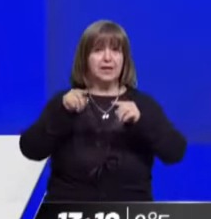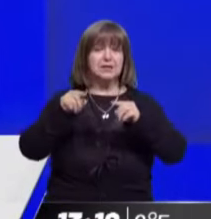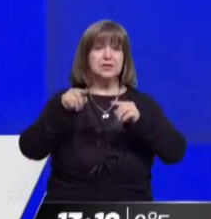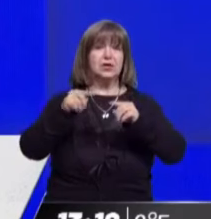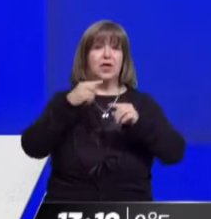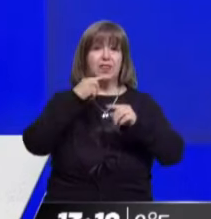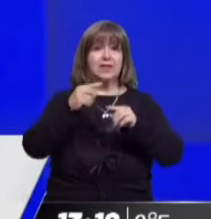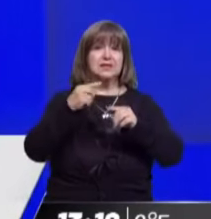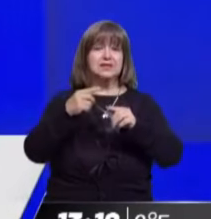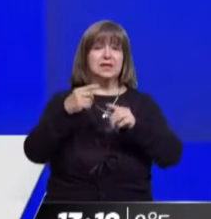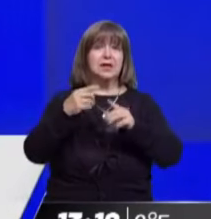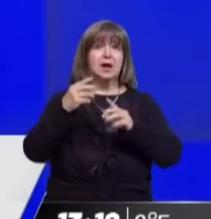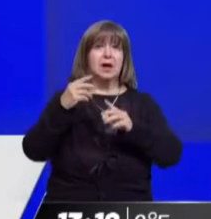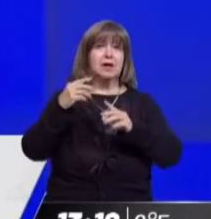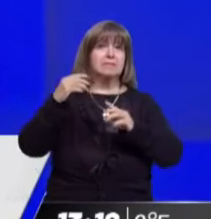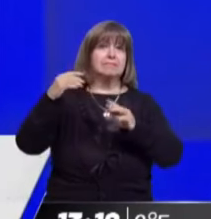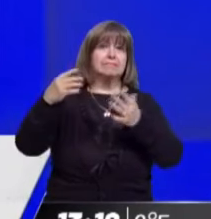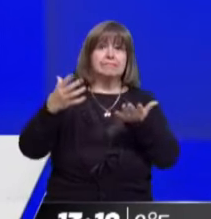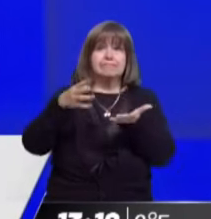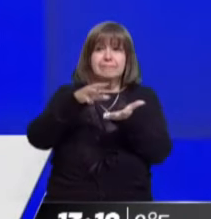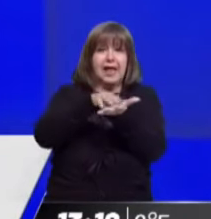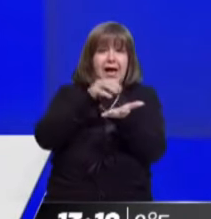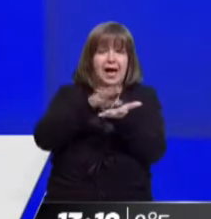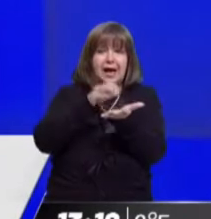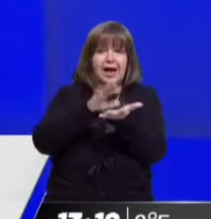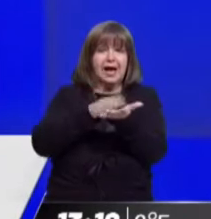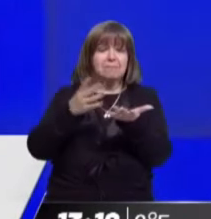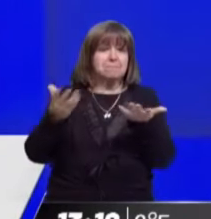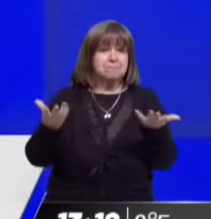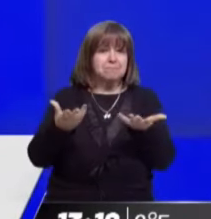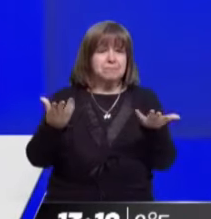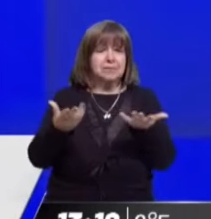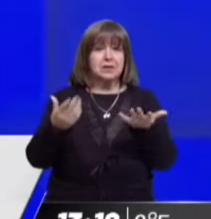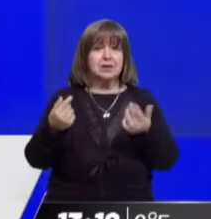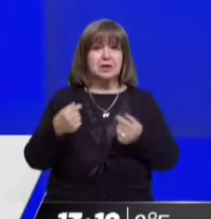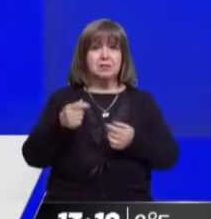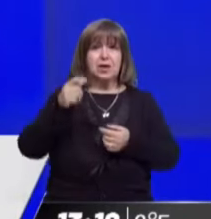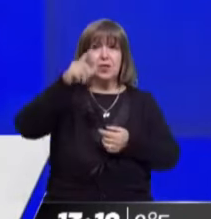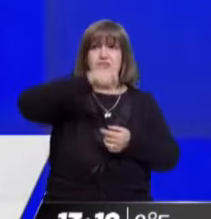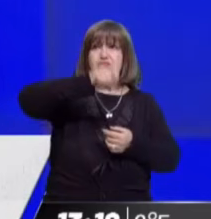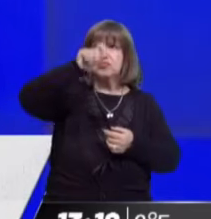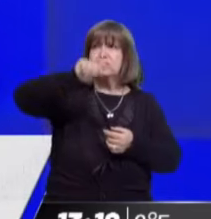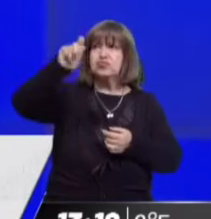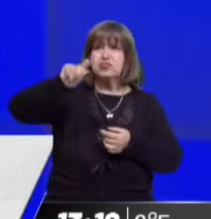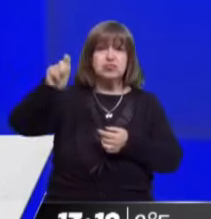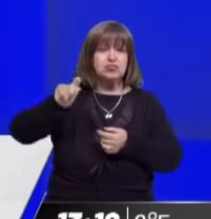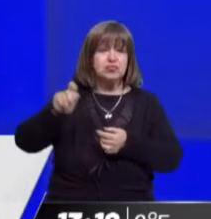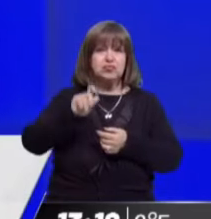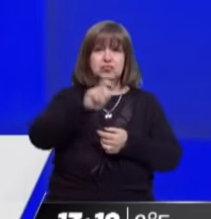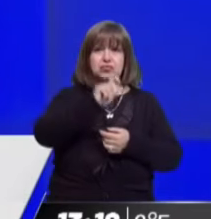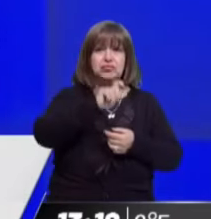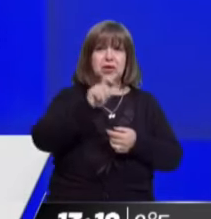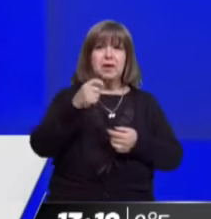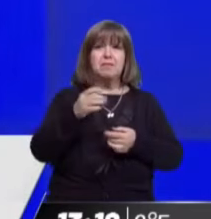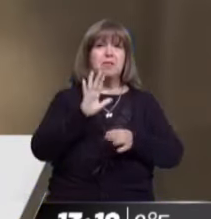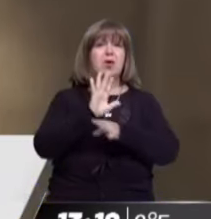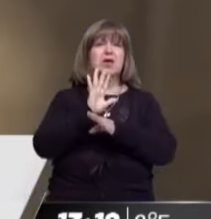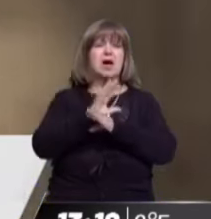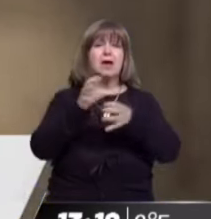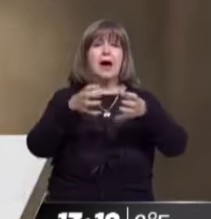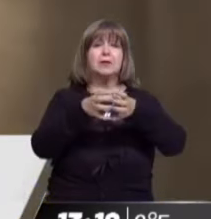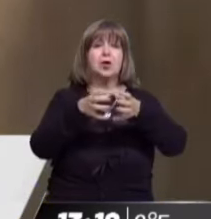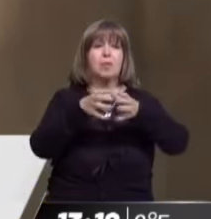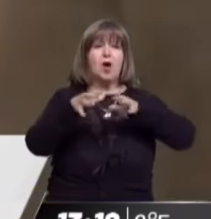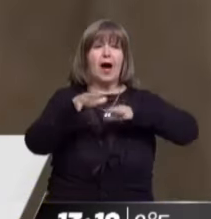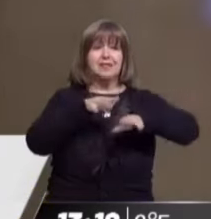ecologistas están mucho en eso apuntando a todo este tipo de cosas a las legalidades en el teror caro del ataque hicieron cargo de los activistas activistas ya está el